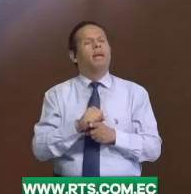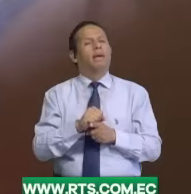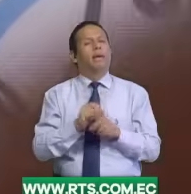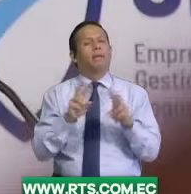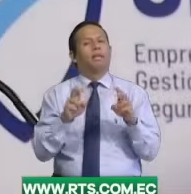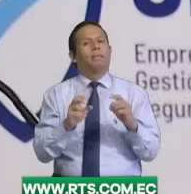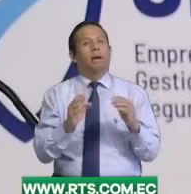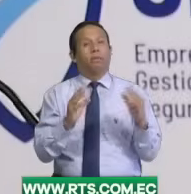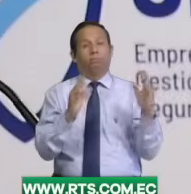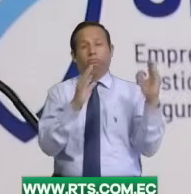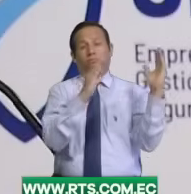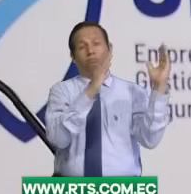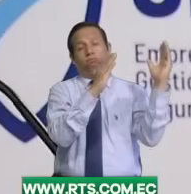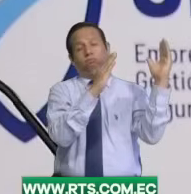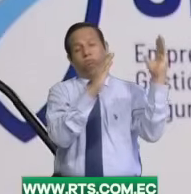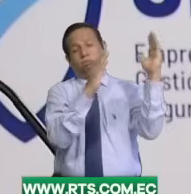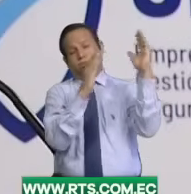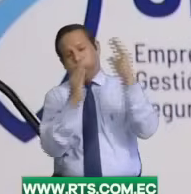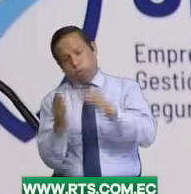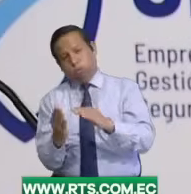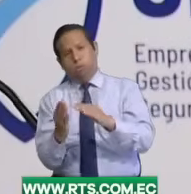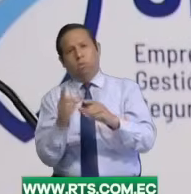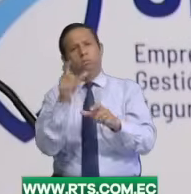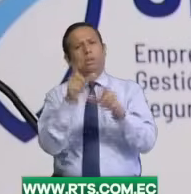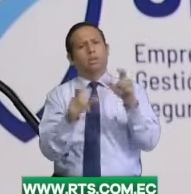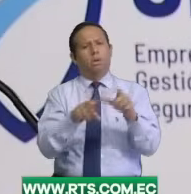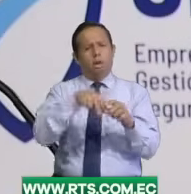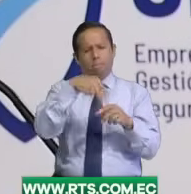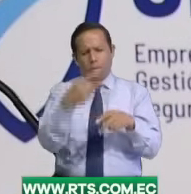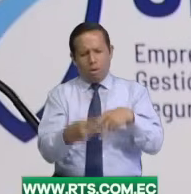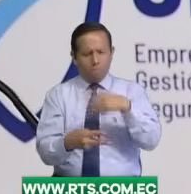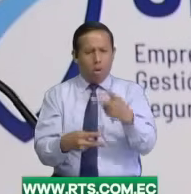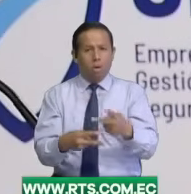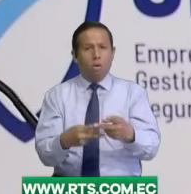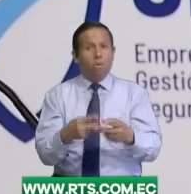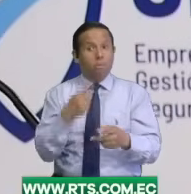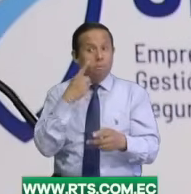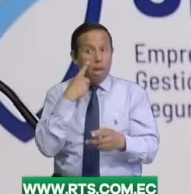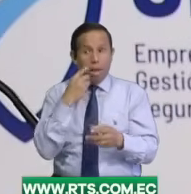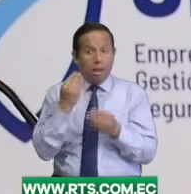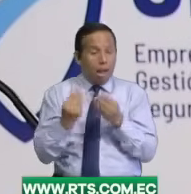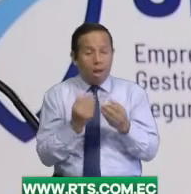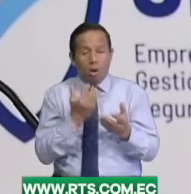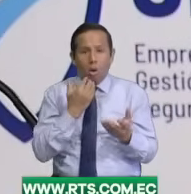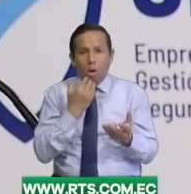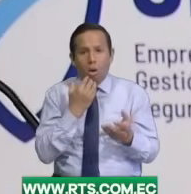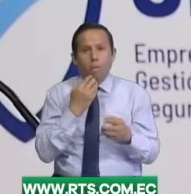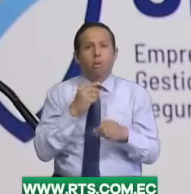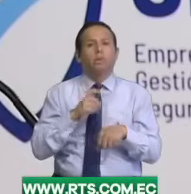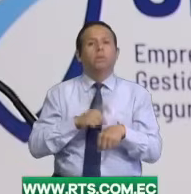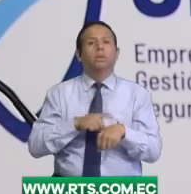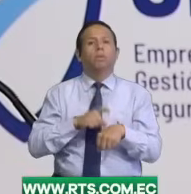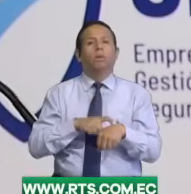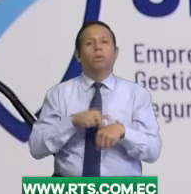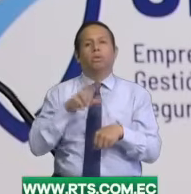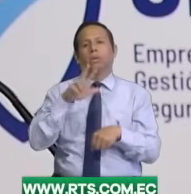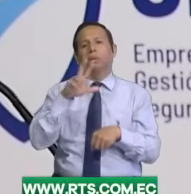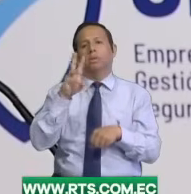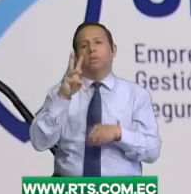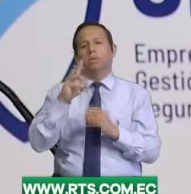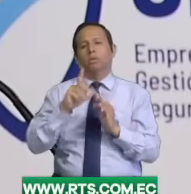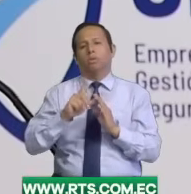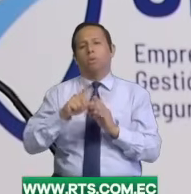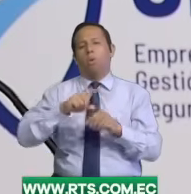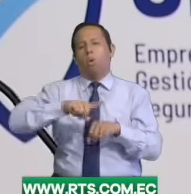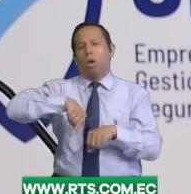una estructura que ha colapsado con víctimas, etc. Ese entrenamiento va a ser de 36 horas, es decir,